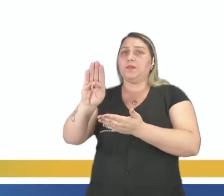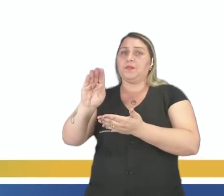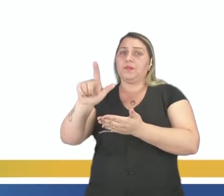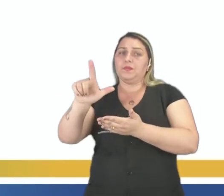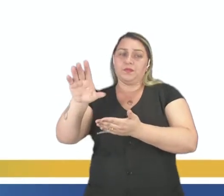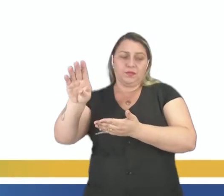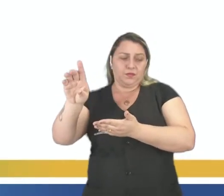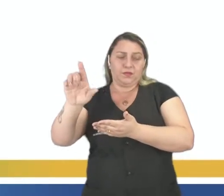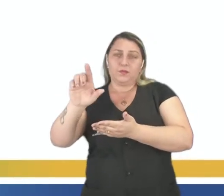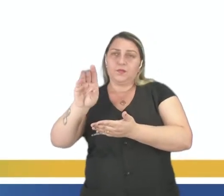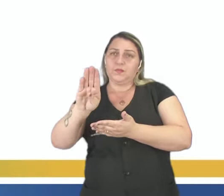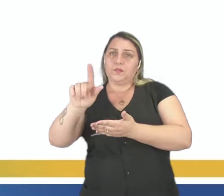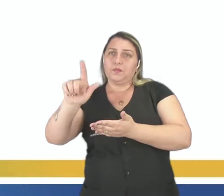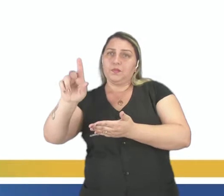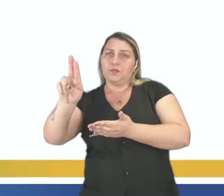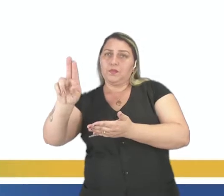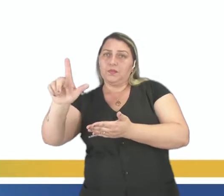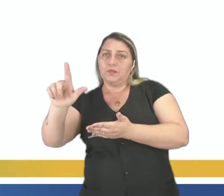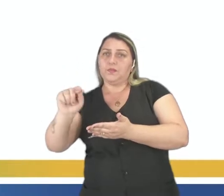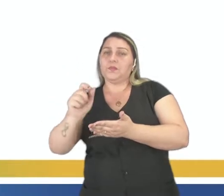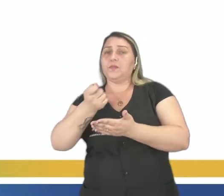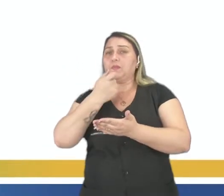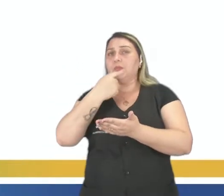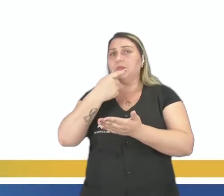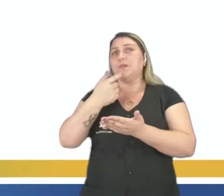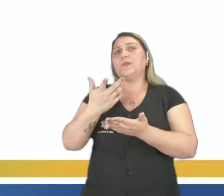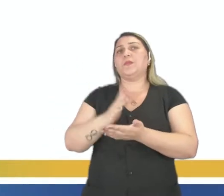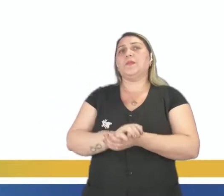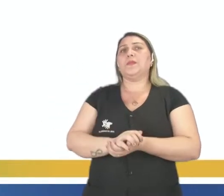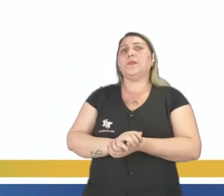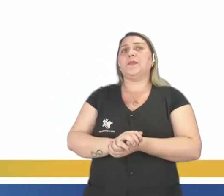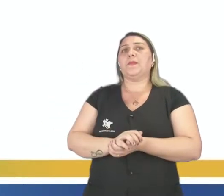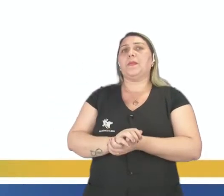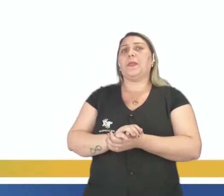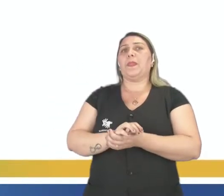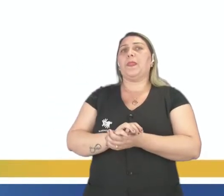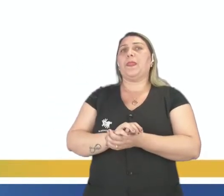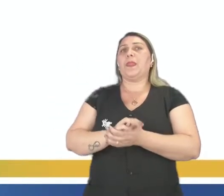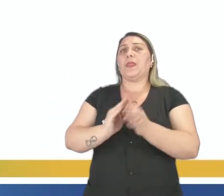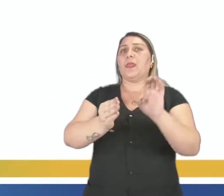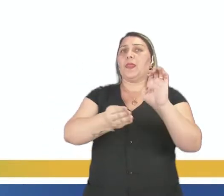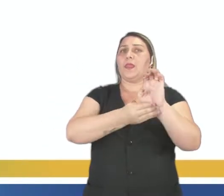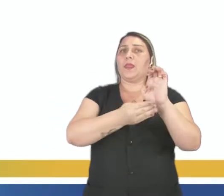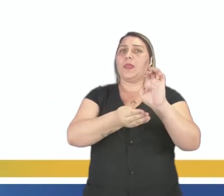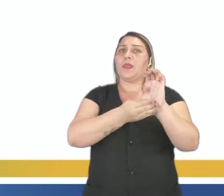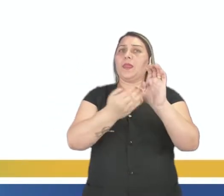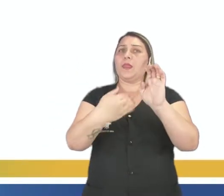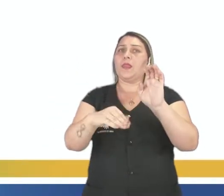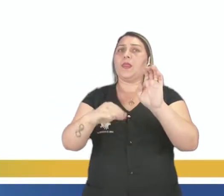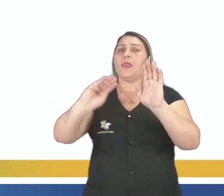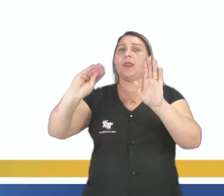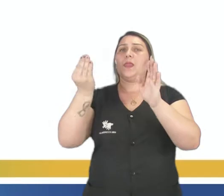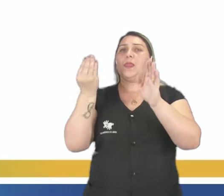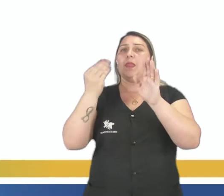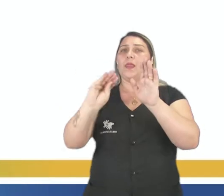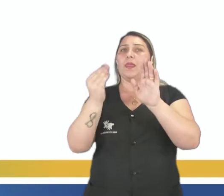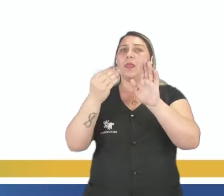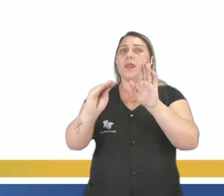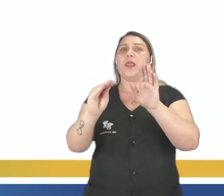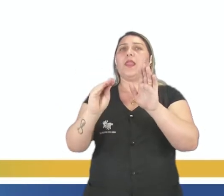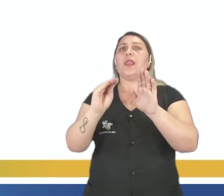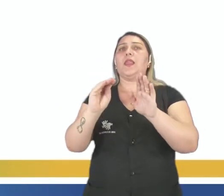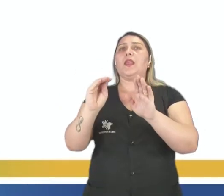La receta médica, la bula de remedios, correo electrónico, blog,